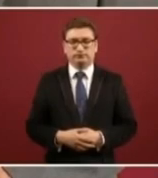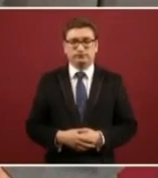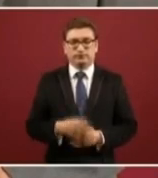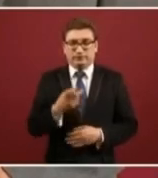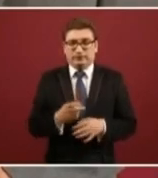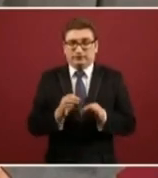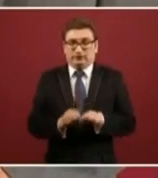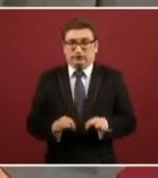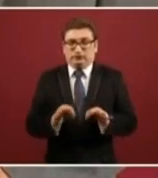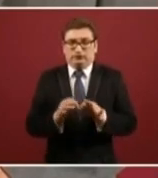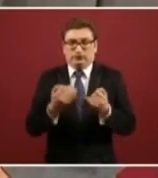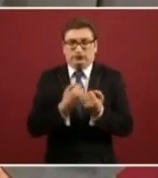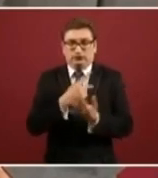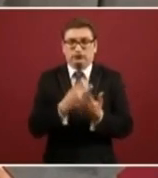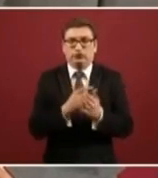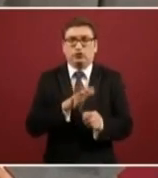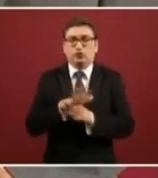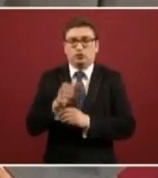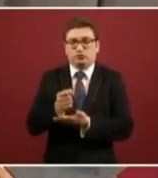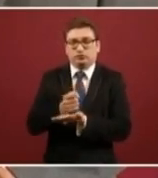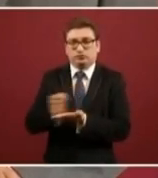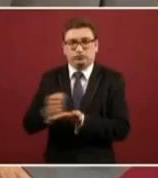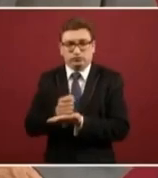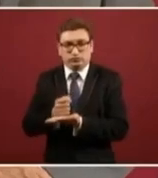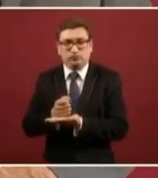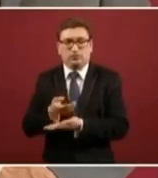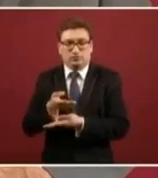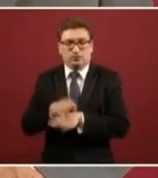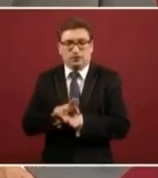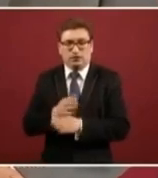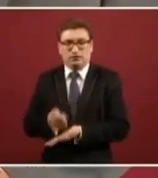es el crédito, la banca de desarrollo.